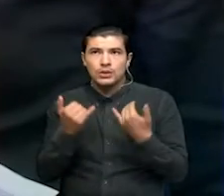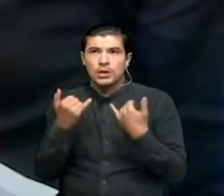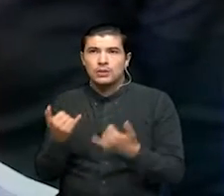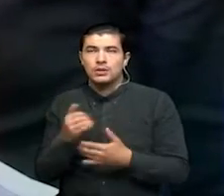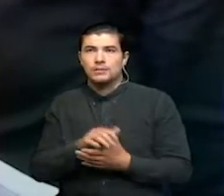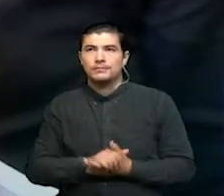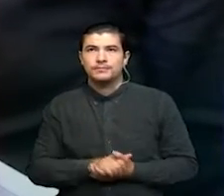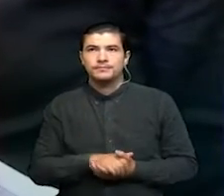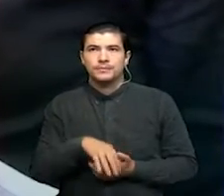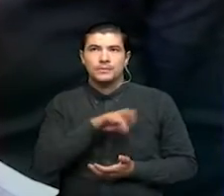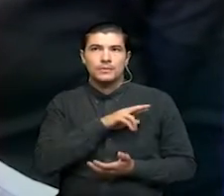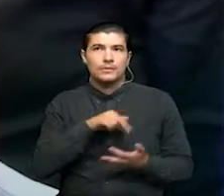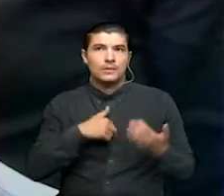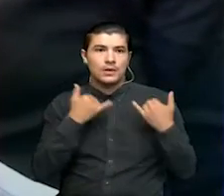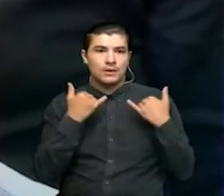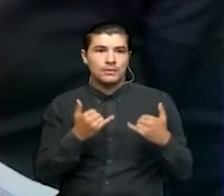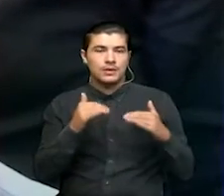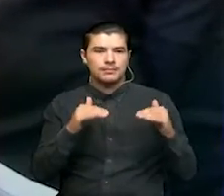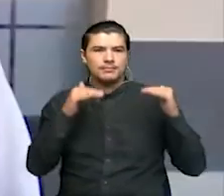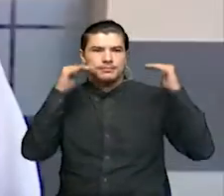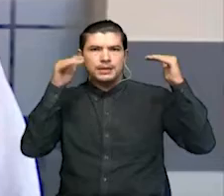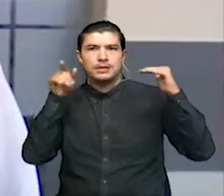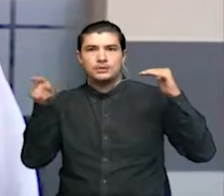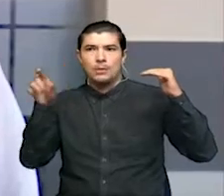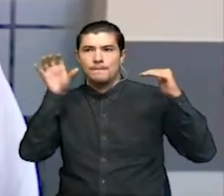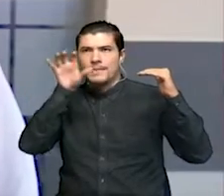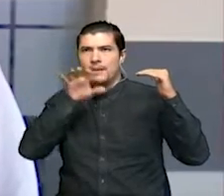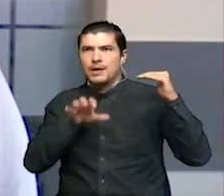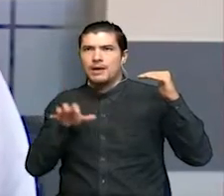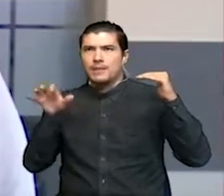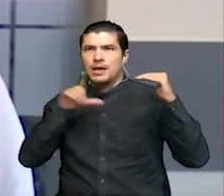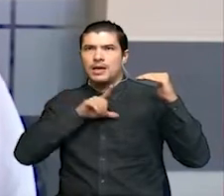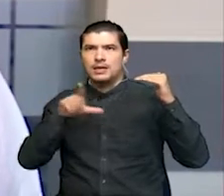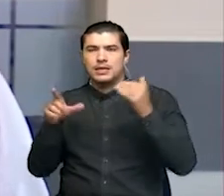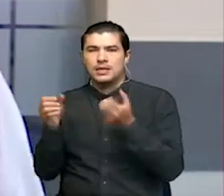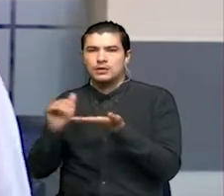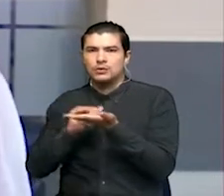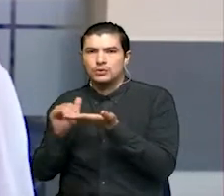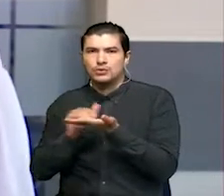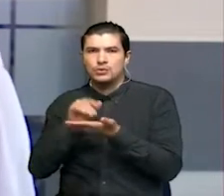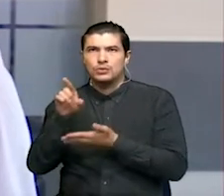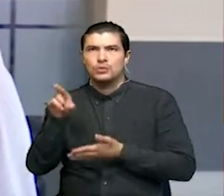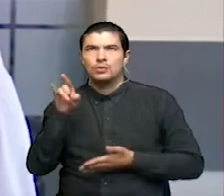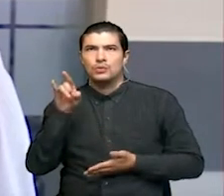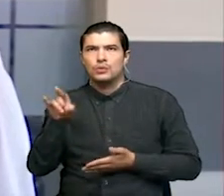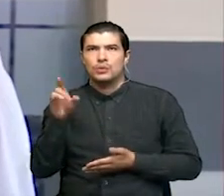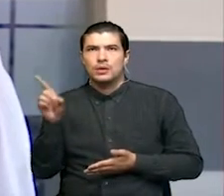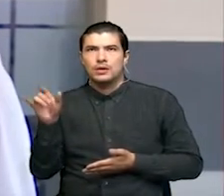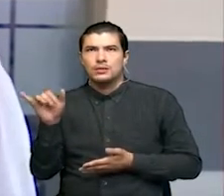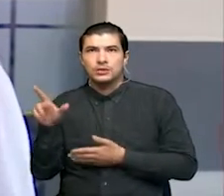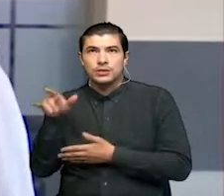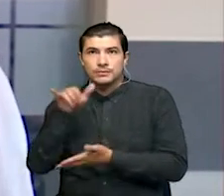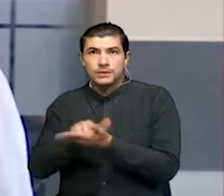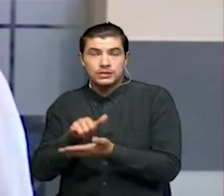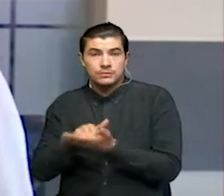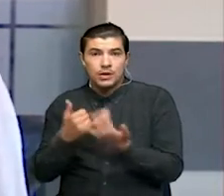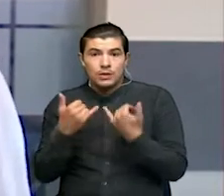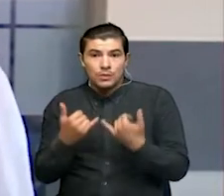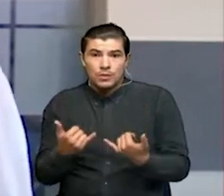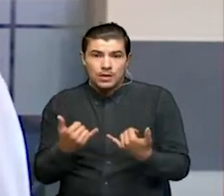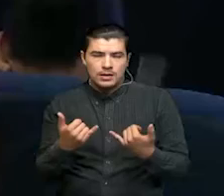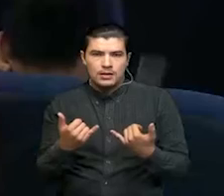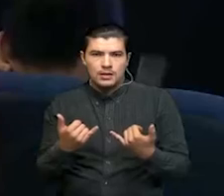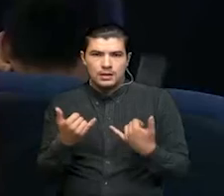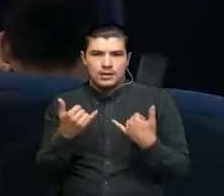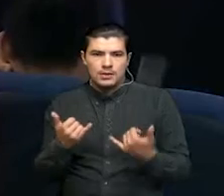a la par con los países líderes en desarrollo de soluciones IoT, y en este orden de ideas, el